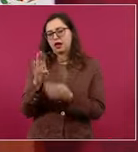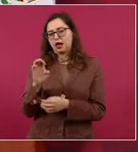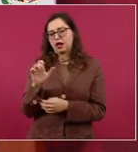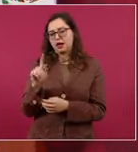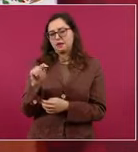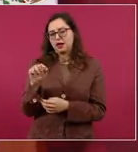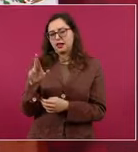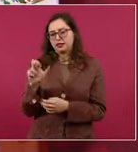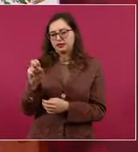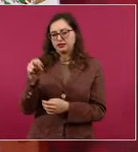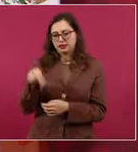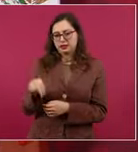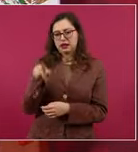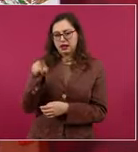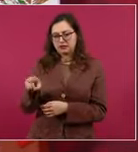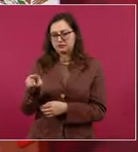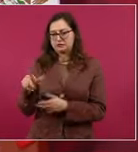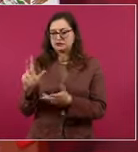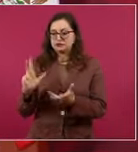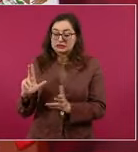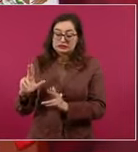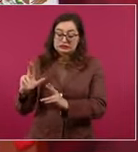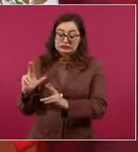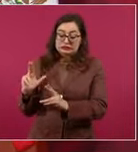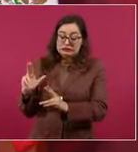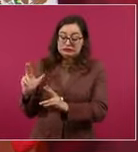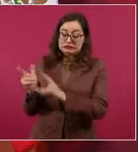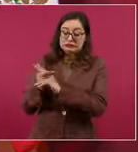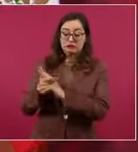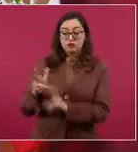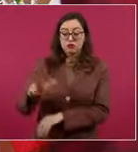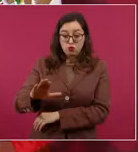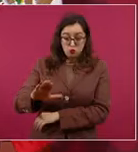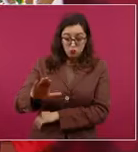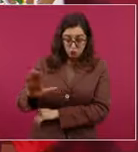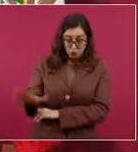Él narra, ¿no?, sobre eso, pero no cuenta